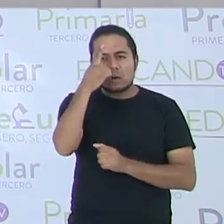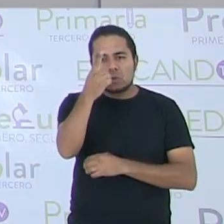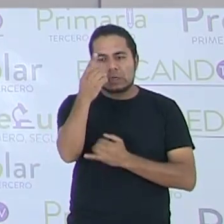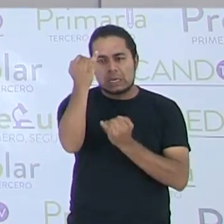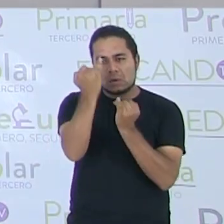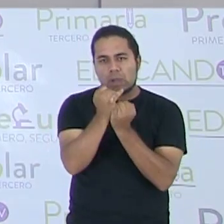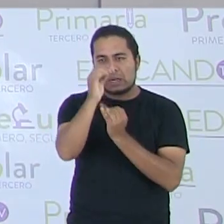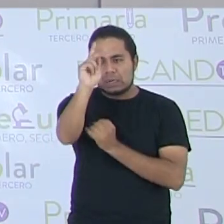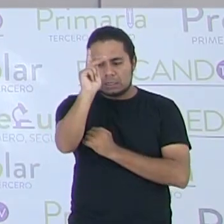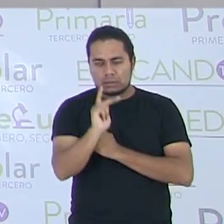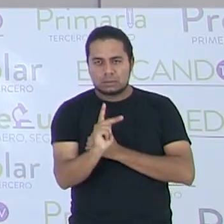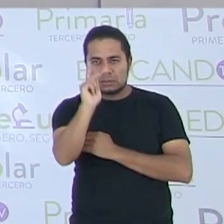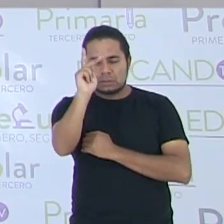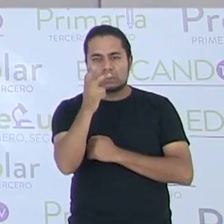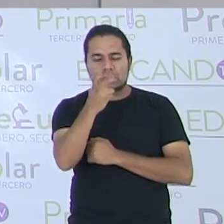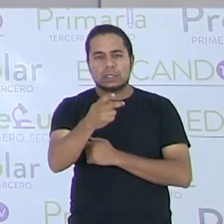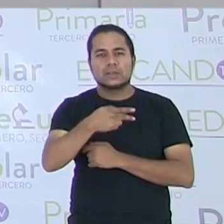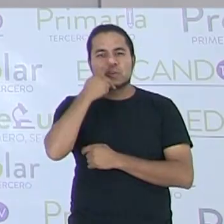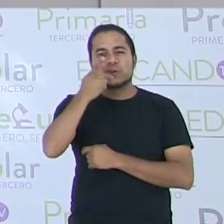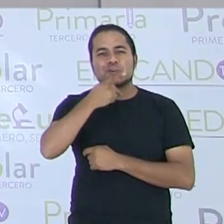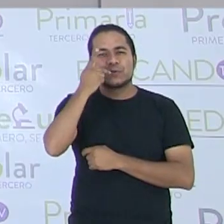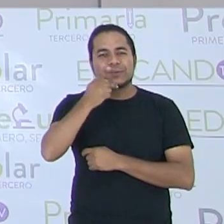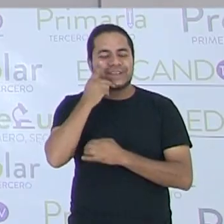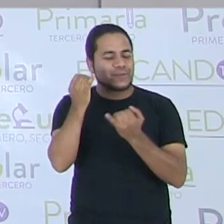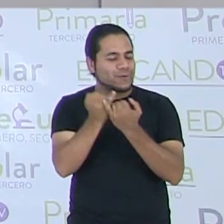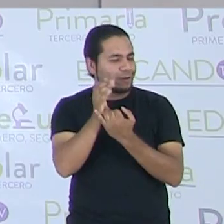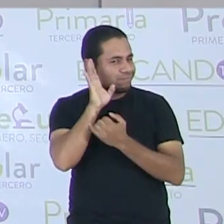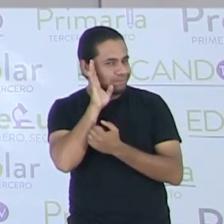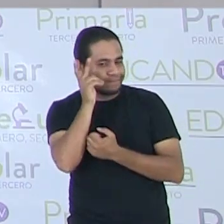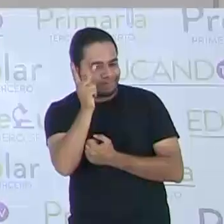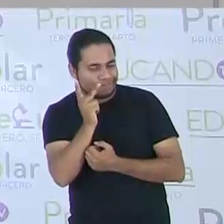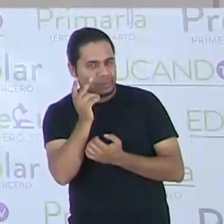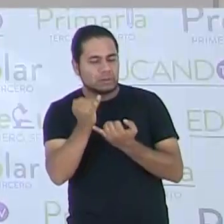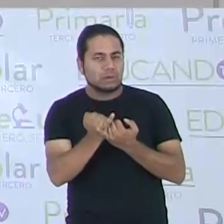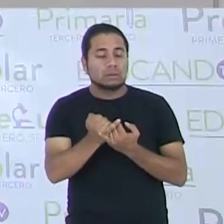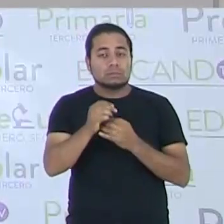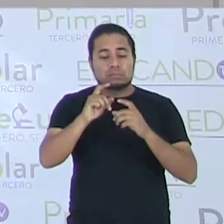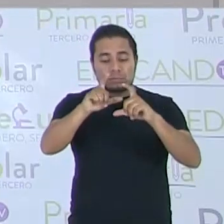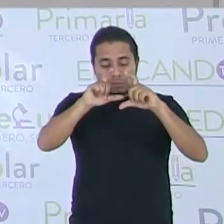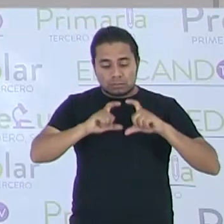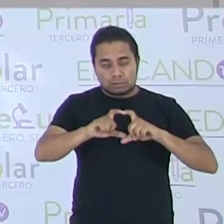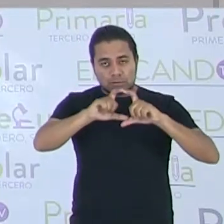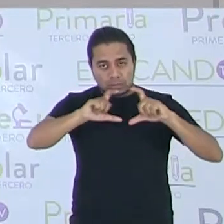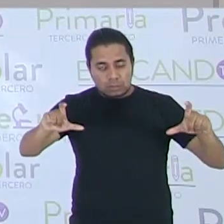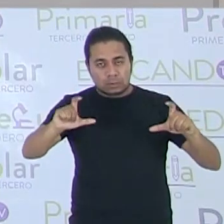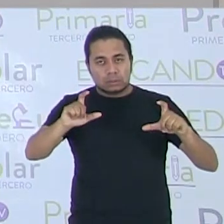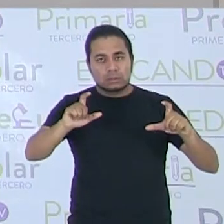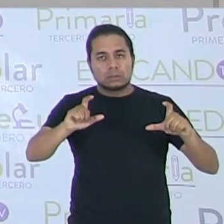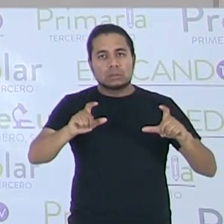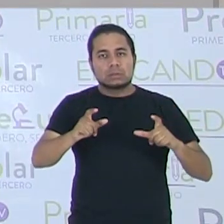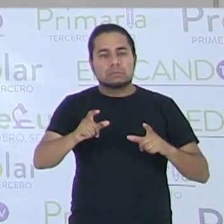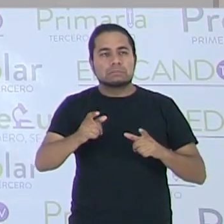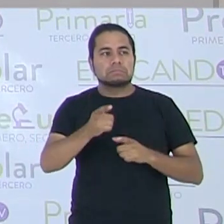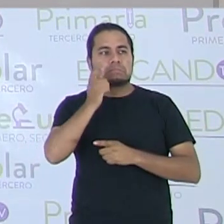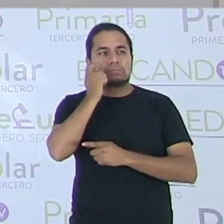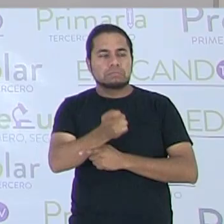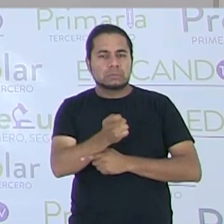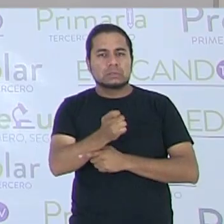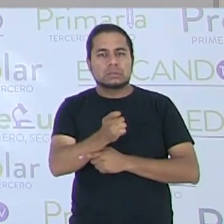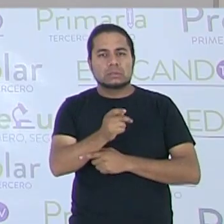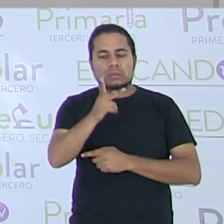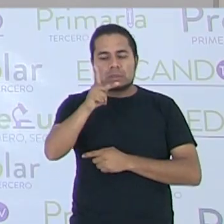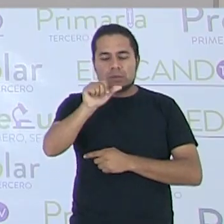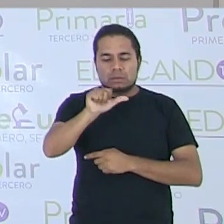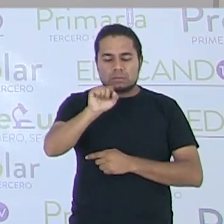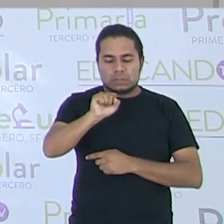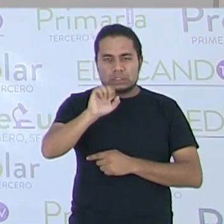que se repite y que le da el sonido. En este otro párrafo podemos ver pasó